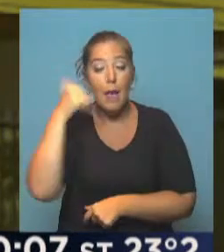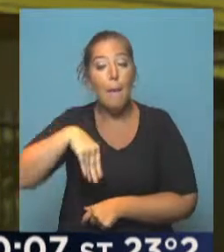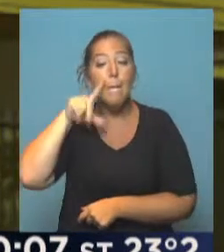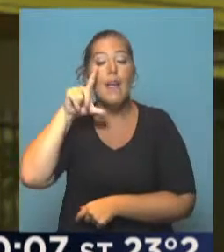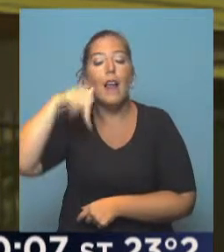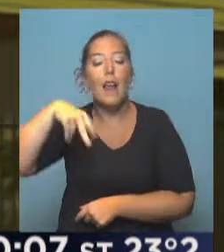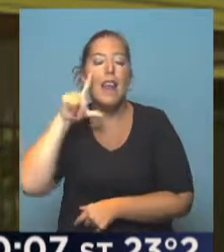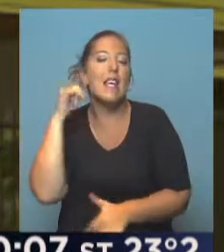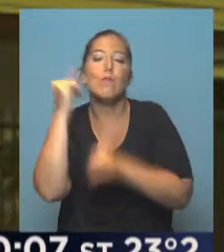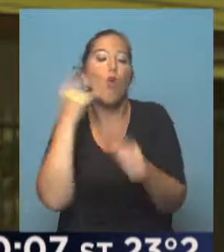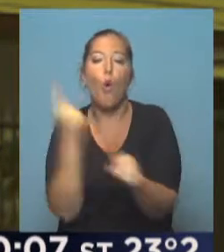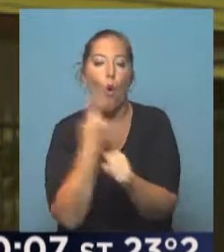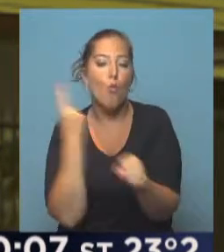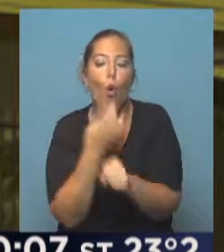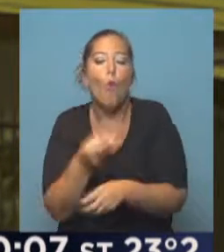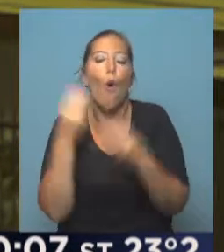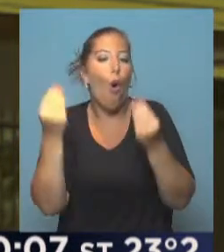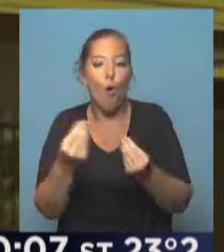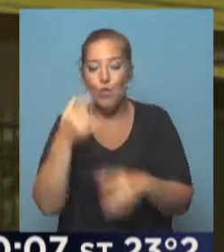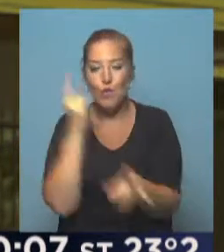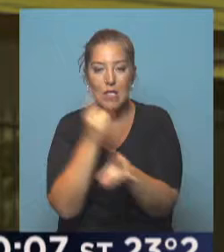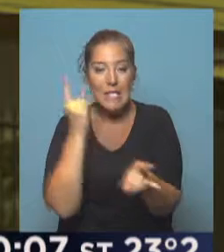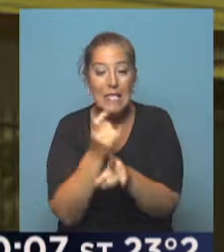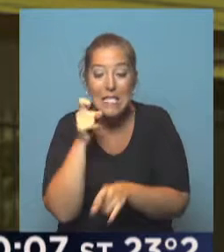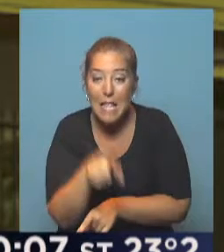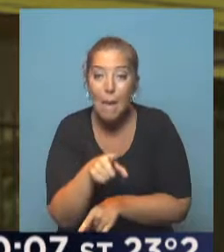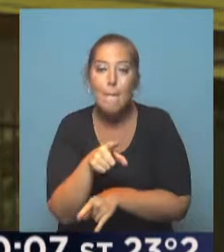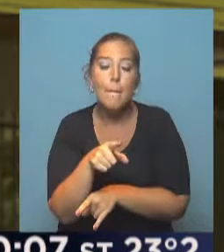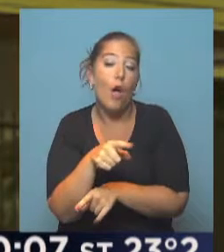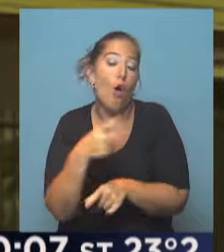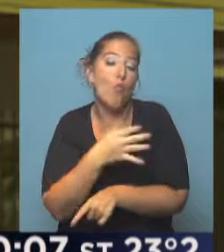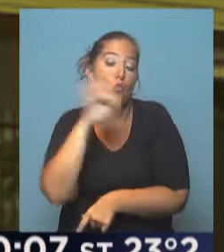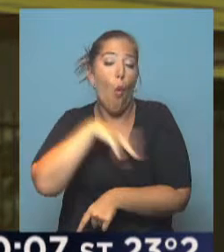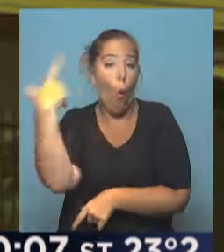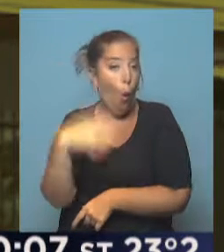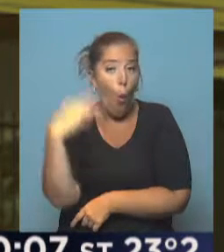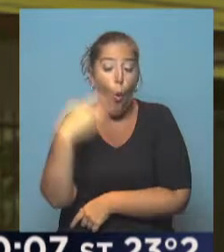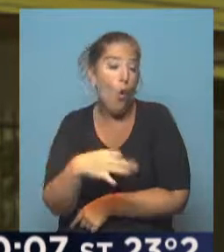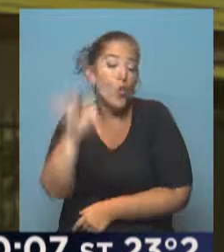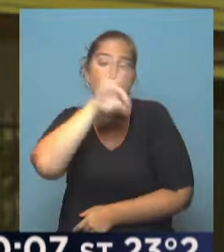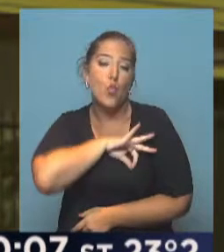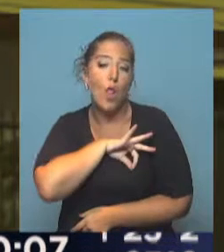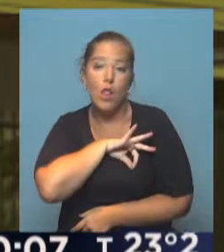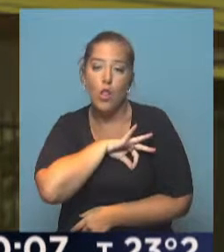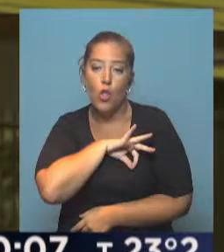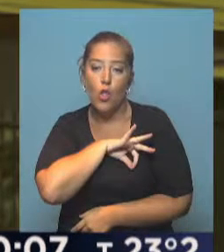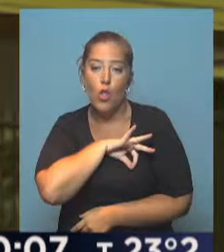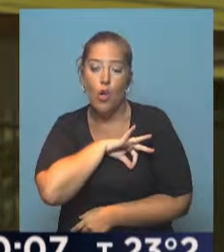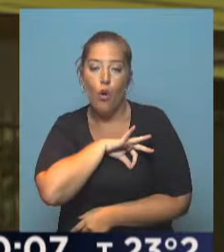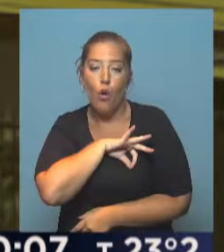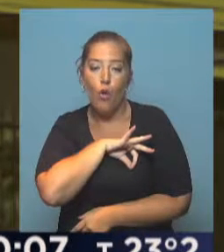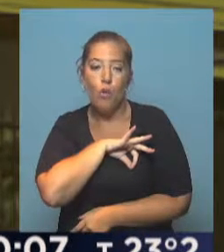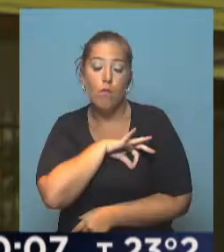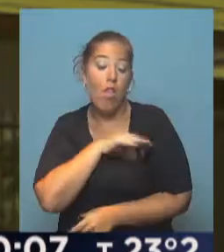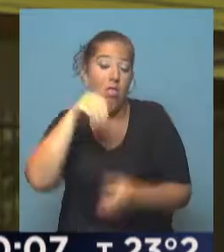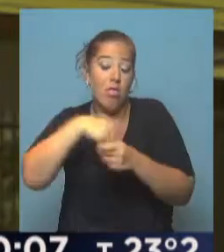pudo justificar cómo la compró, ya que él siempre tuvo como ingreso, como único ingreso, su sueldo dentro